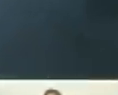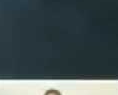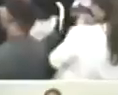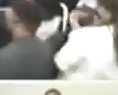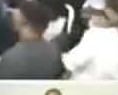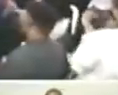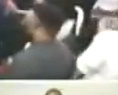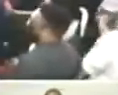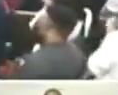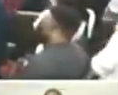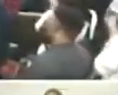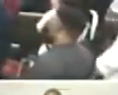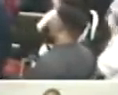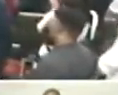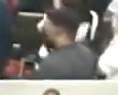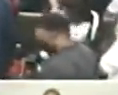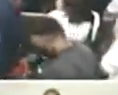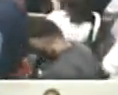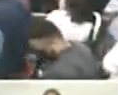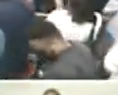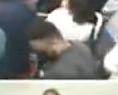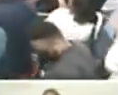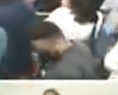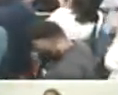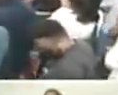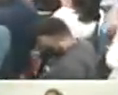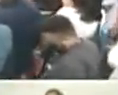gracias. Gracias por venir a nuestro país. Muchas gracias.